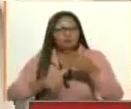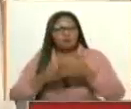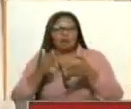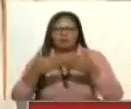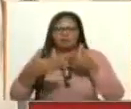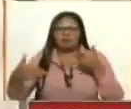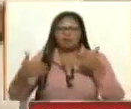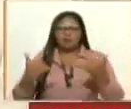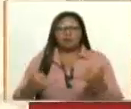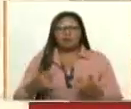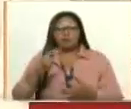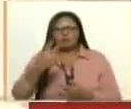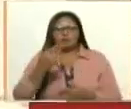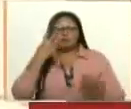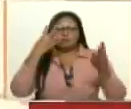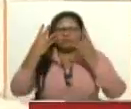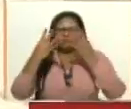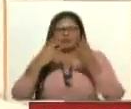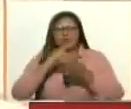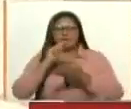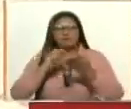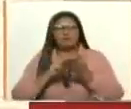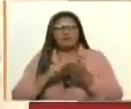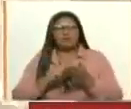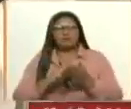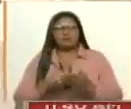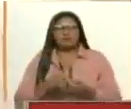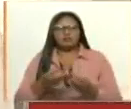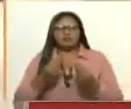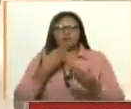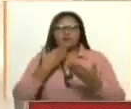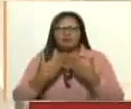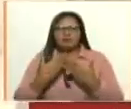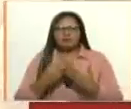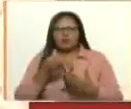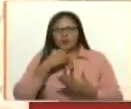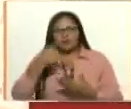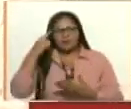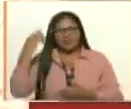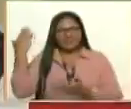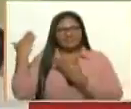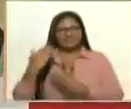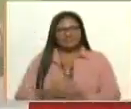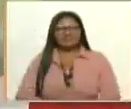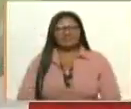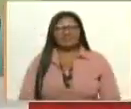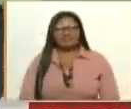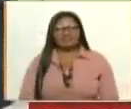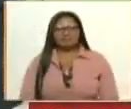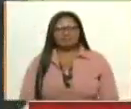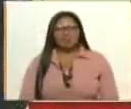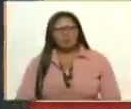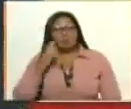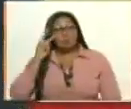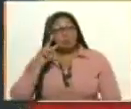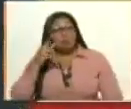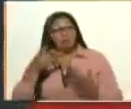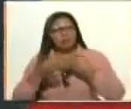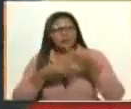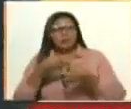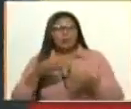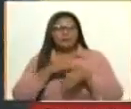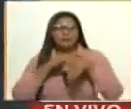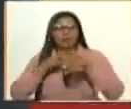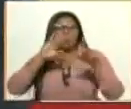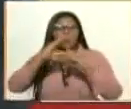extensiva el segundo Festival Nacional de Pesebres. Muchas gracias. Buenos días. Bueno, ahí está. Palabras del ministro